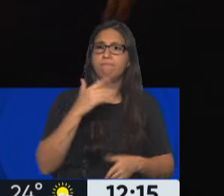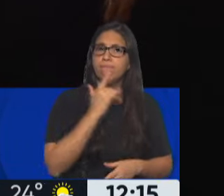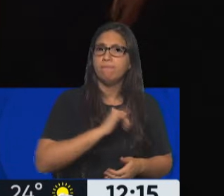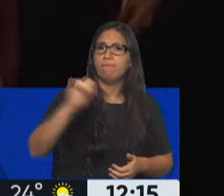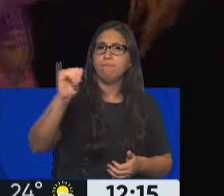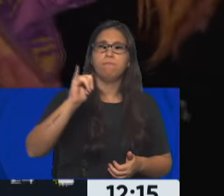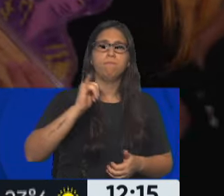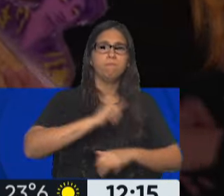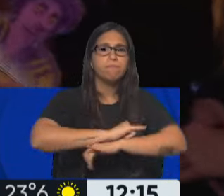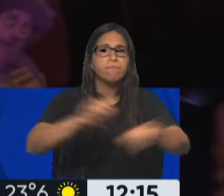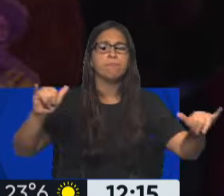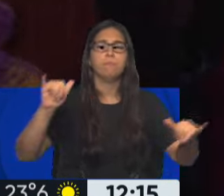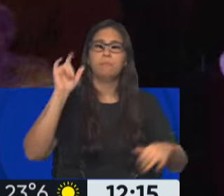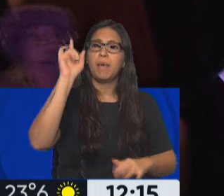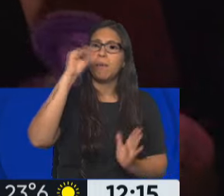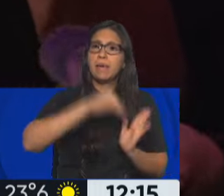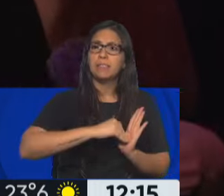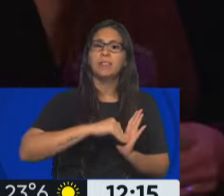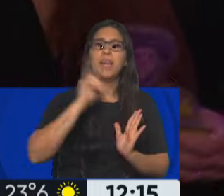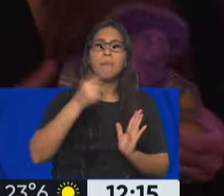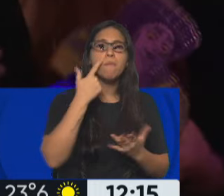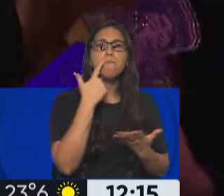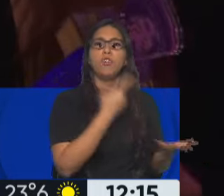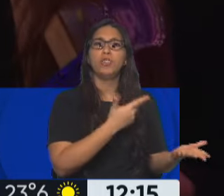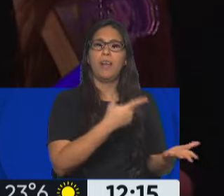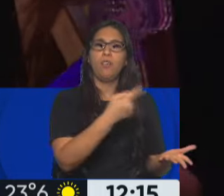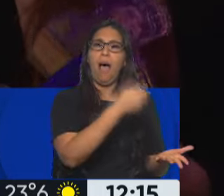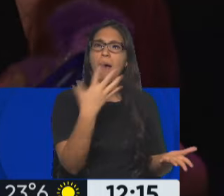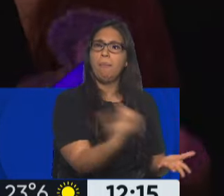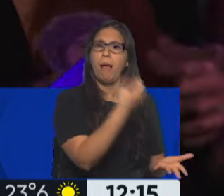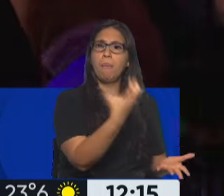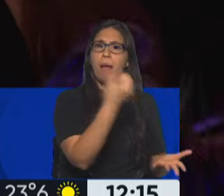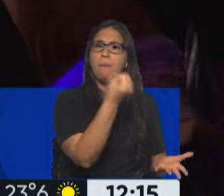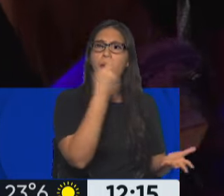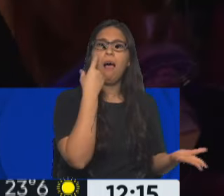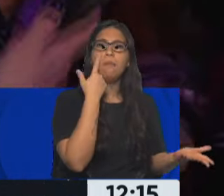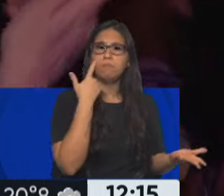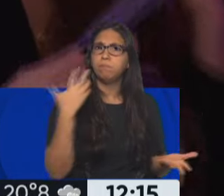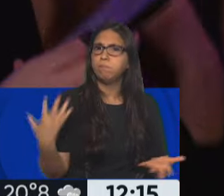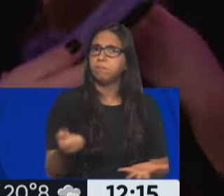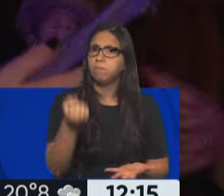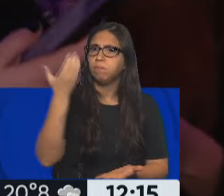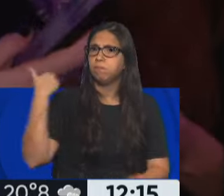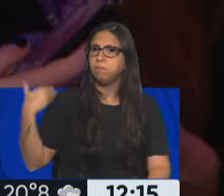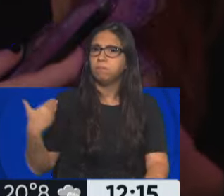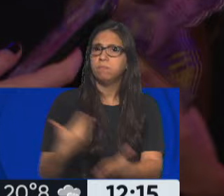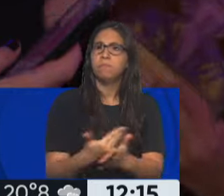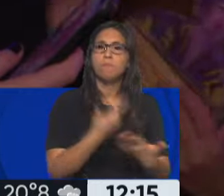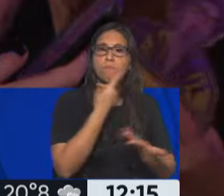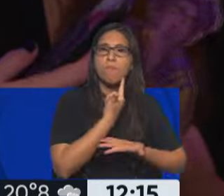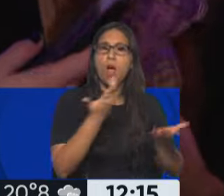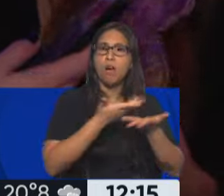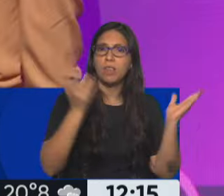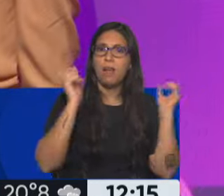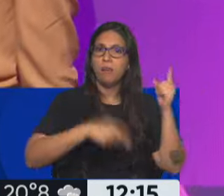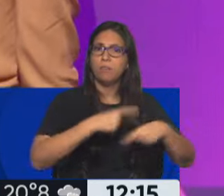y denunciando, pero también mostrando las conquistas de las mujeres. Y eso es lo importante también, porque conquistamos mucho en este recorrido y vamos a seguir